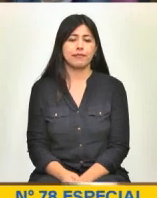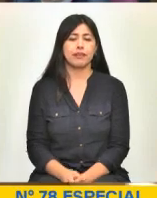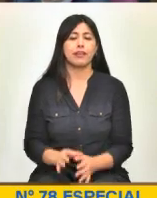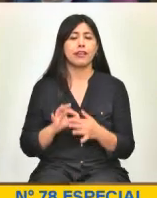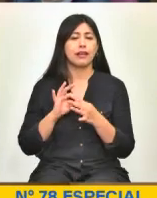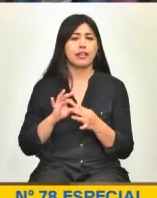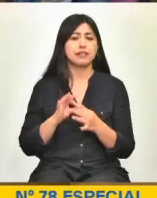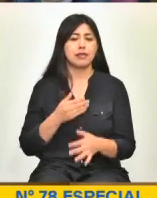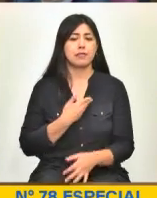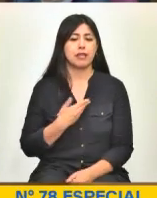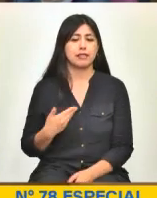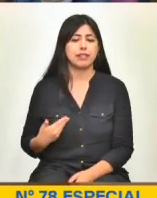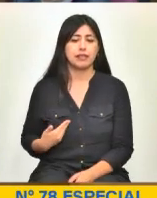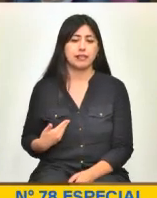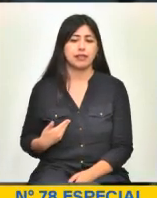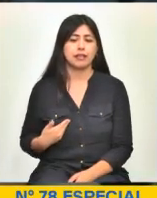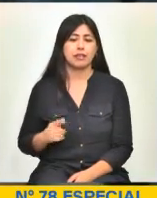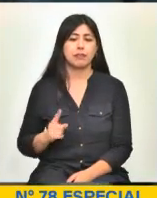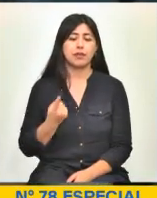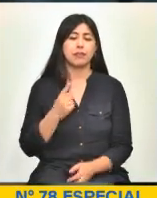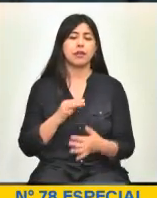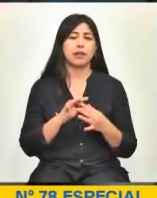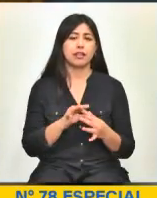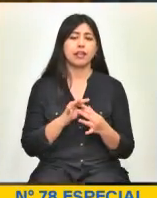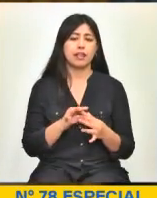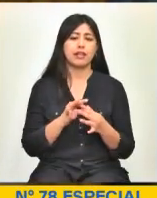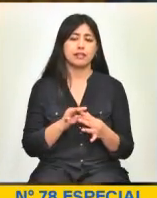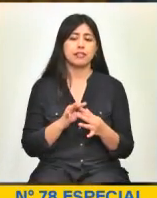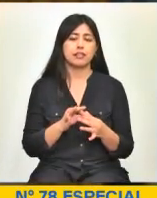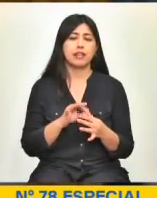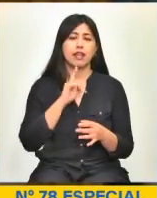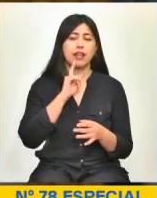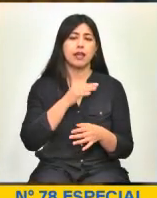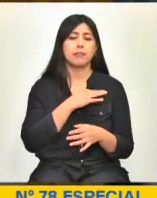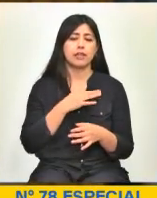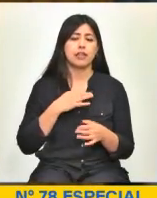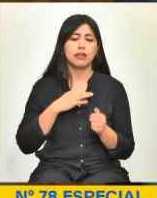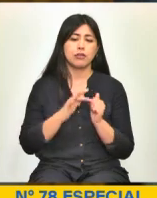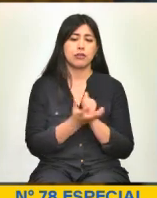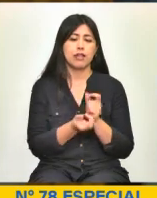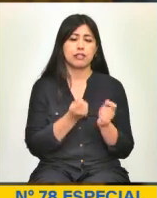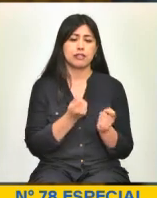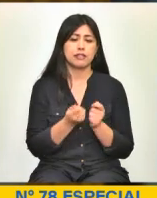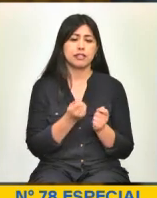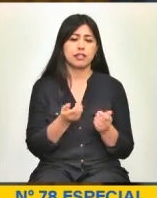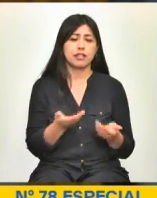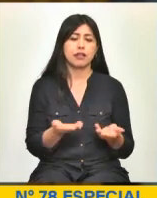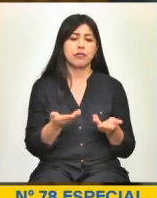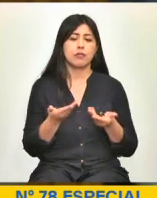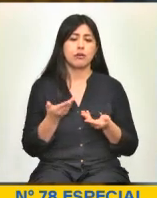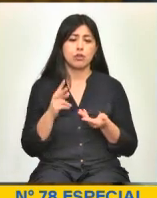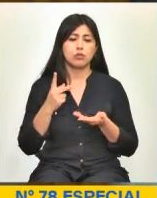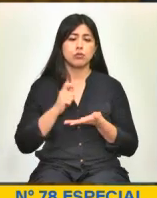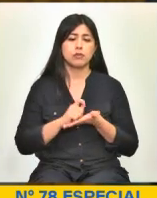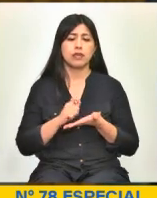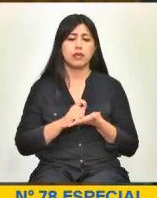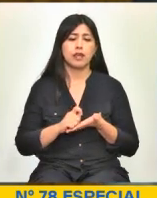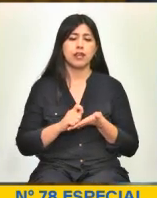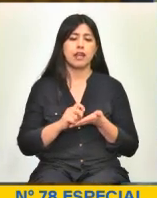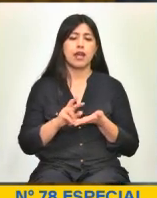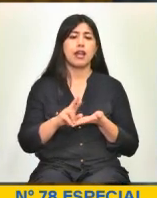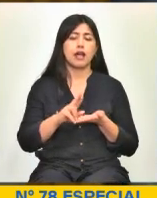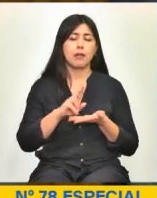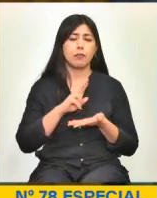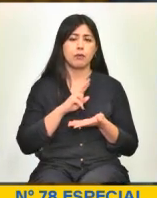Presidente, primero quiero agradecer por su intermedio, presidente, al ministro de Hacienda, quien nos hizo llegar junto a la subsecretaria la respuesta